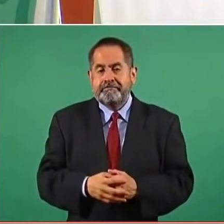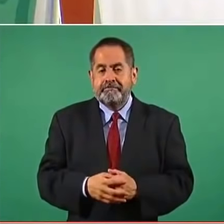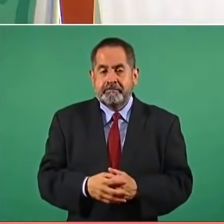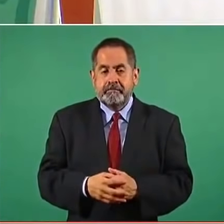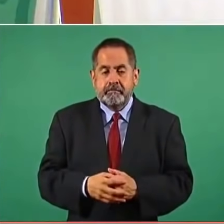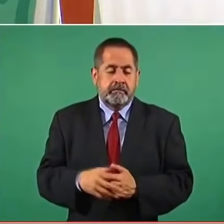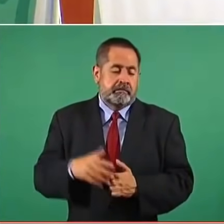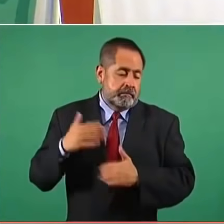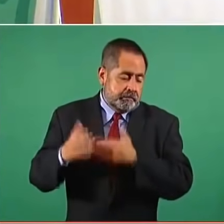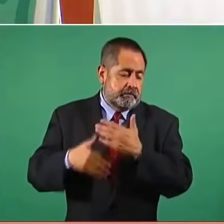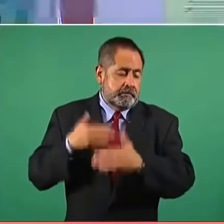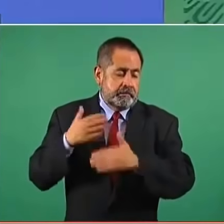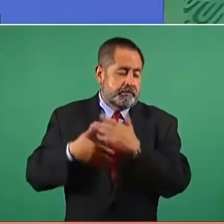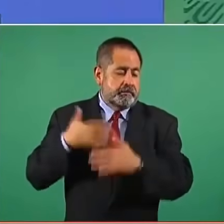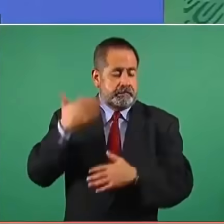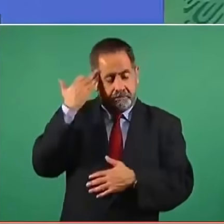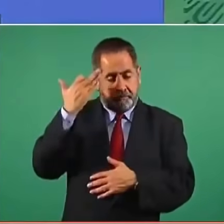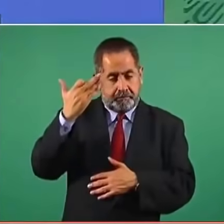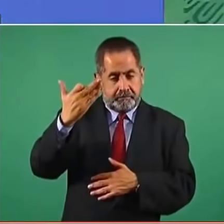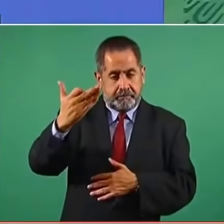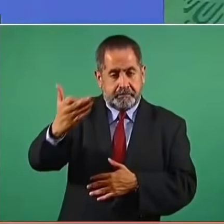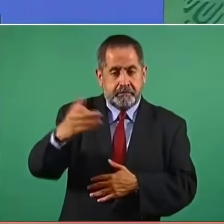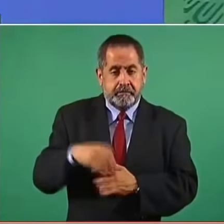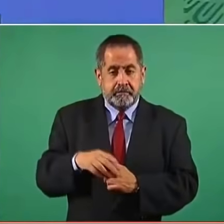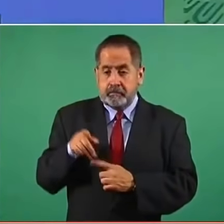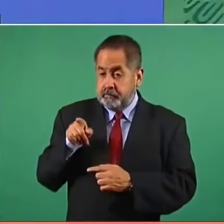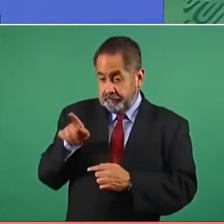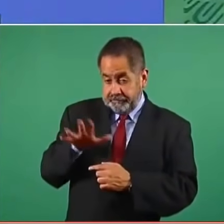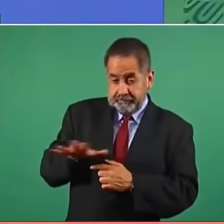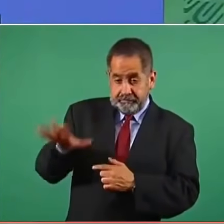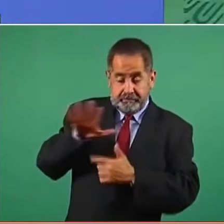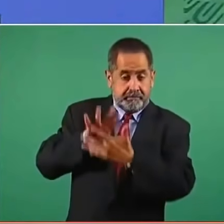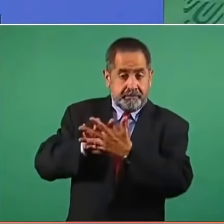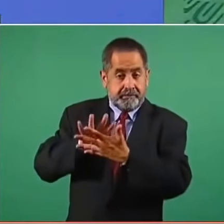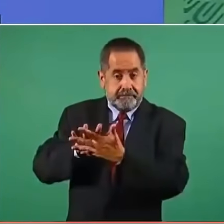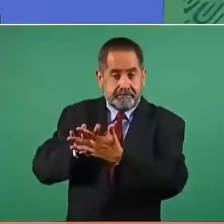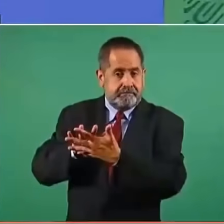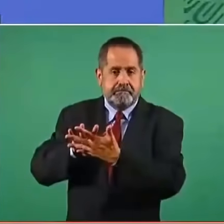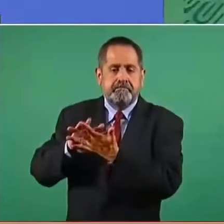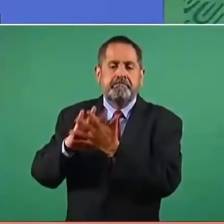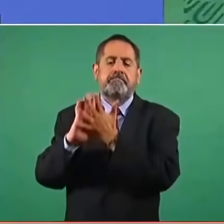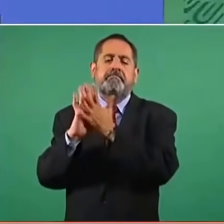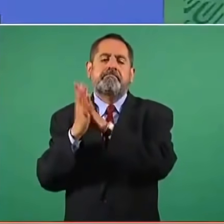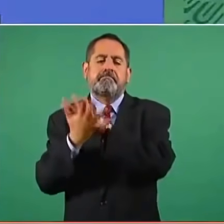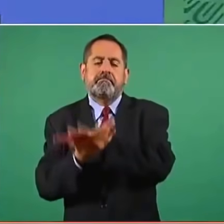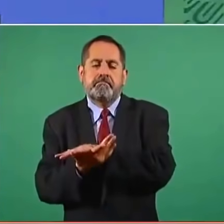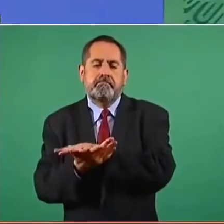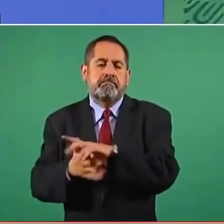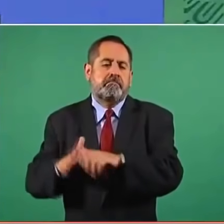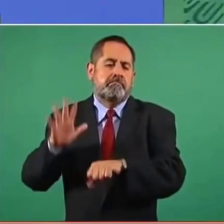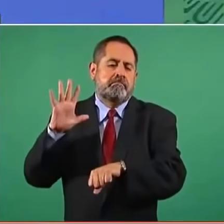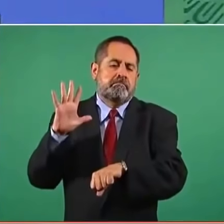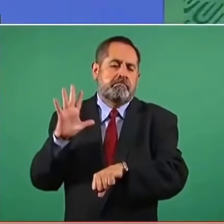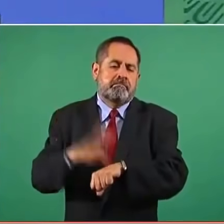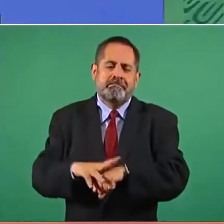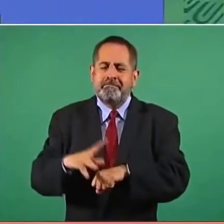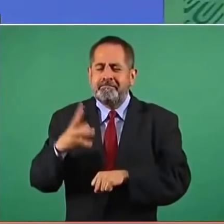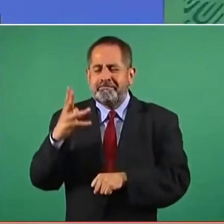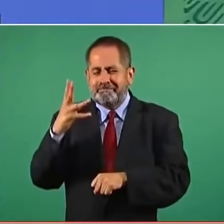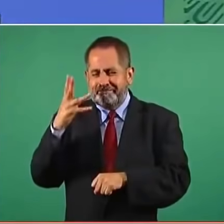que al paso del tiempo esto se iba a convertir en la región